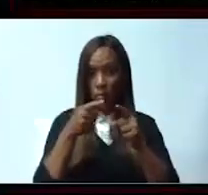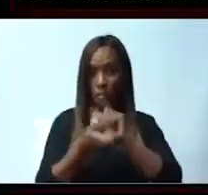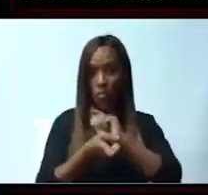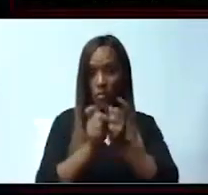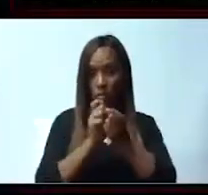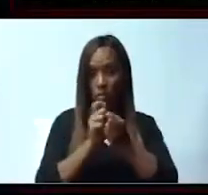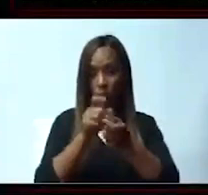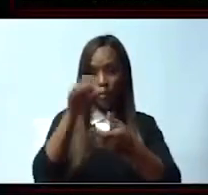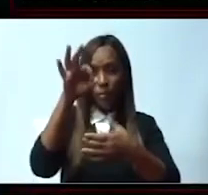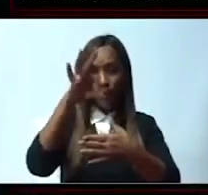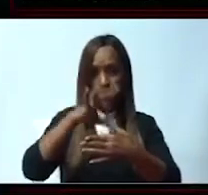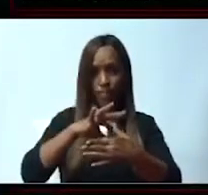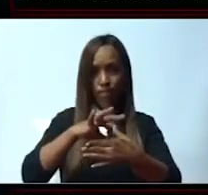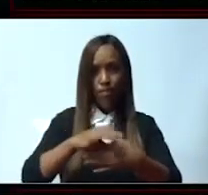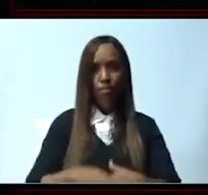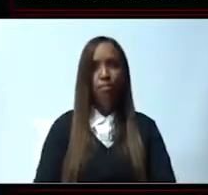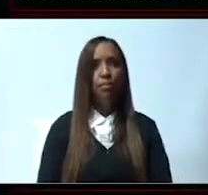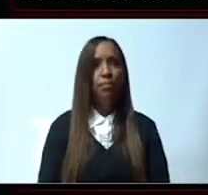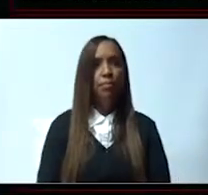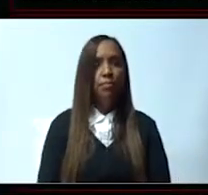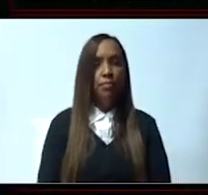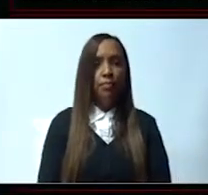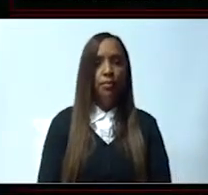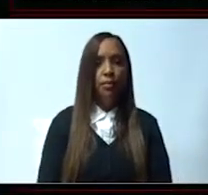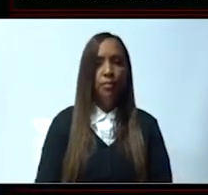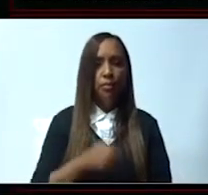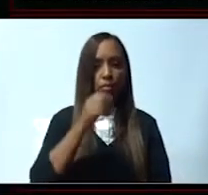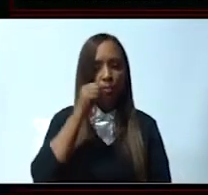La pizarra y el sistema medio lento.